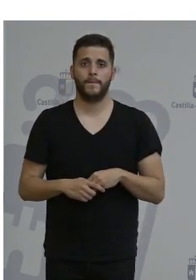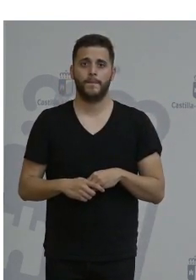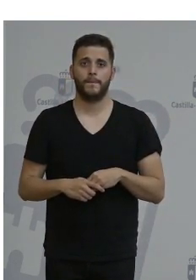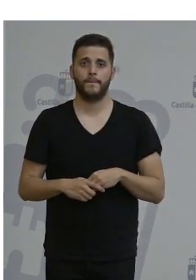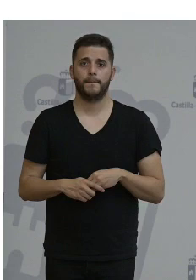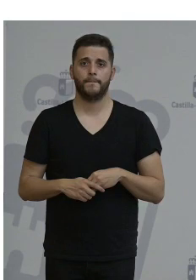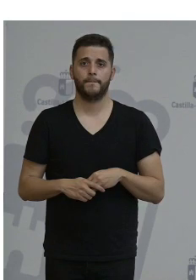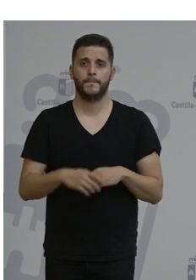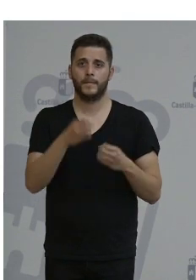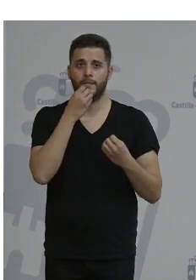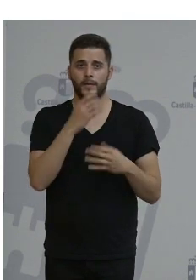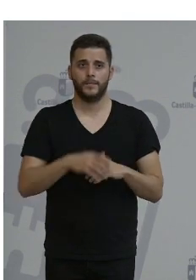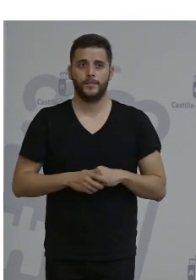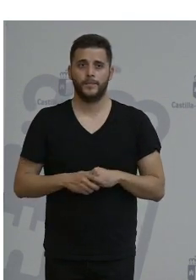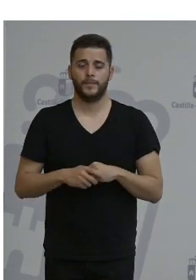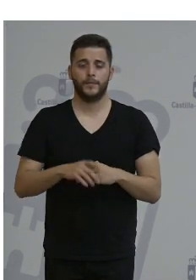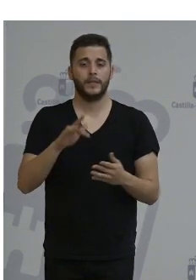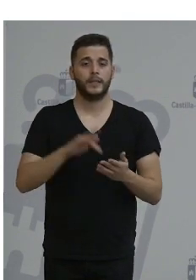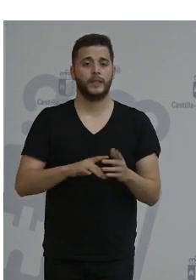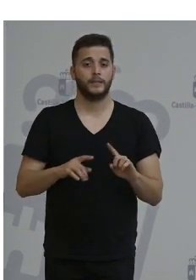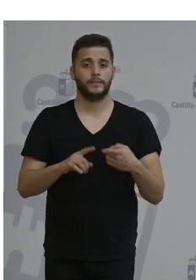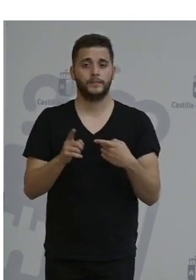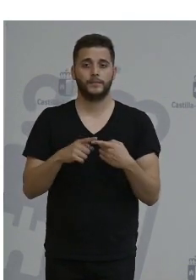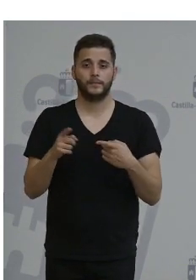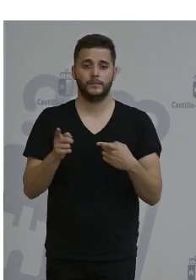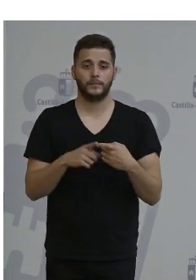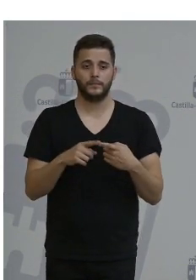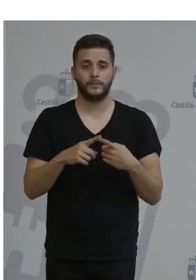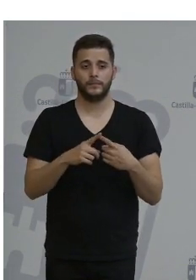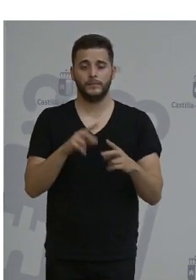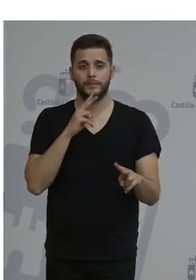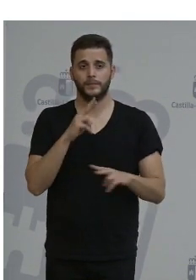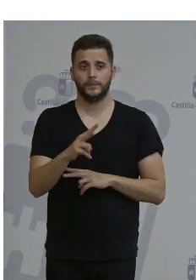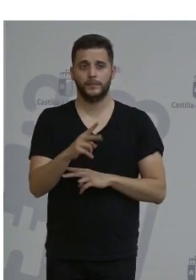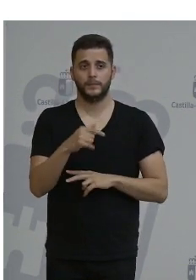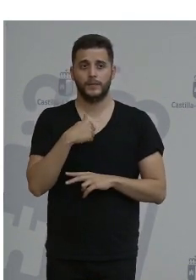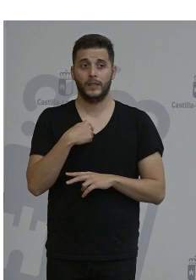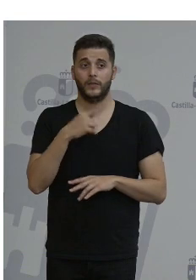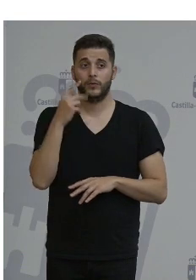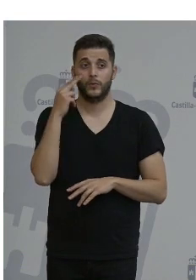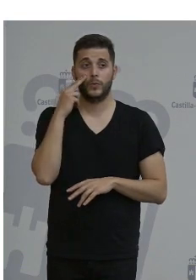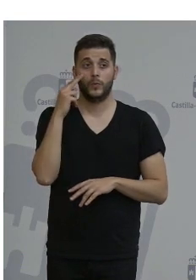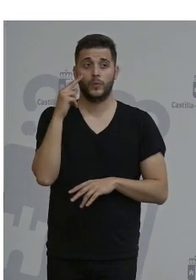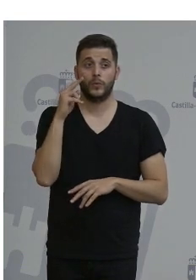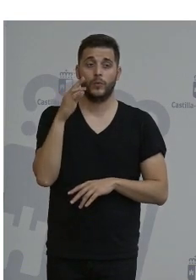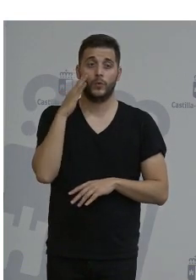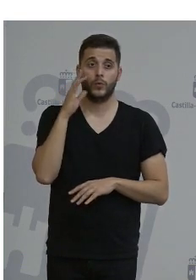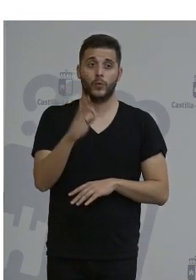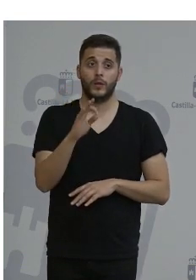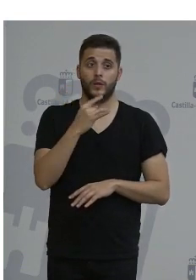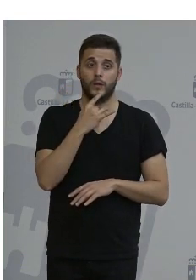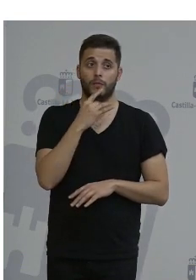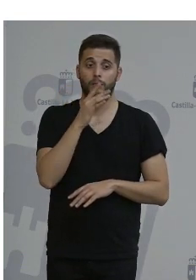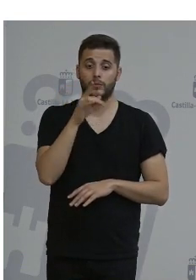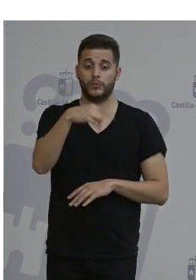Gracias. Gracias. Respecto de las primeras preguntas, en esta parte tengo que ser prudente, porque, como saben, acaba de